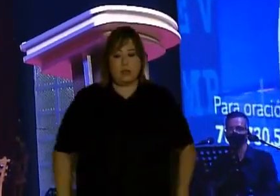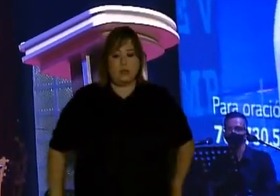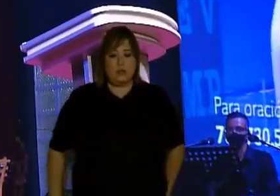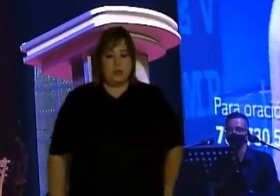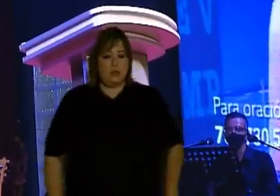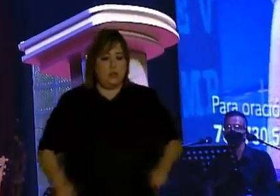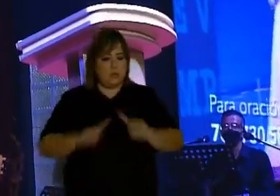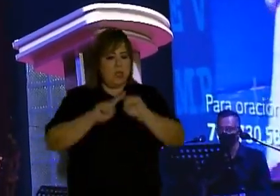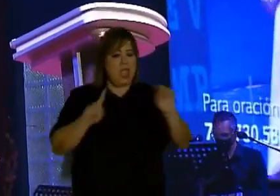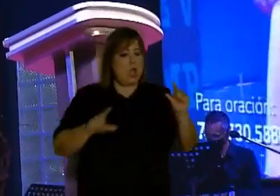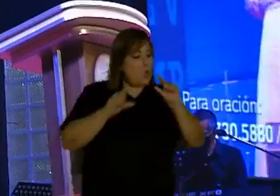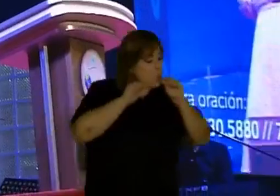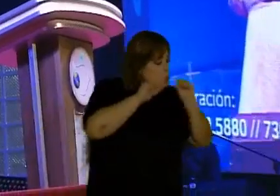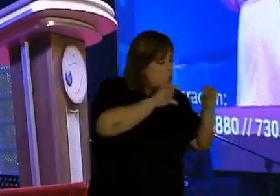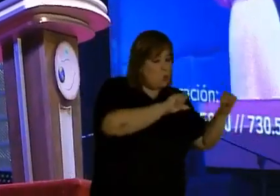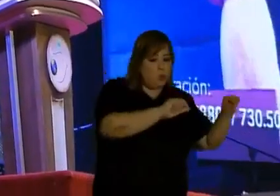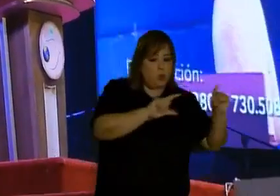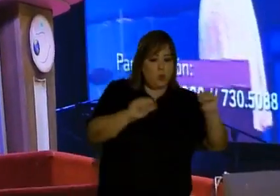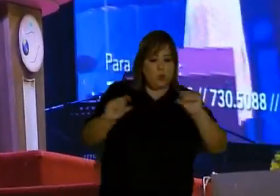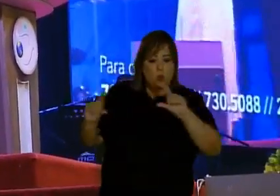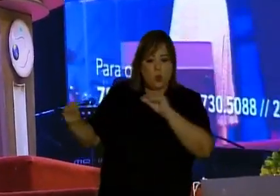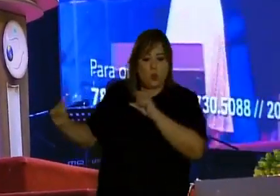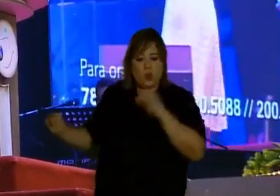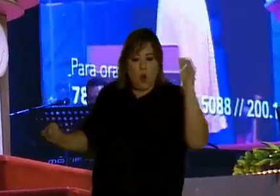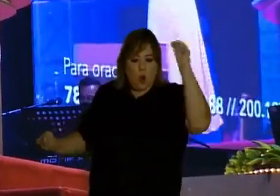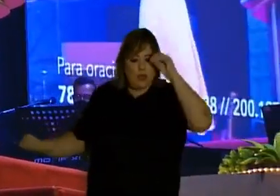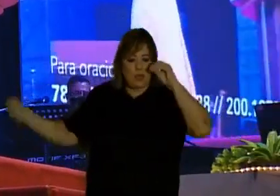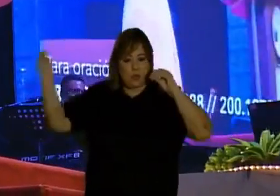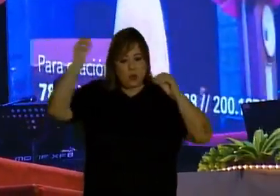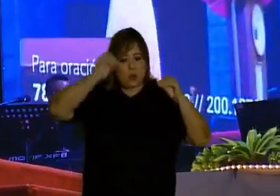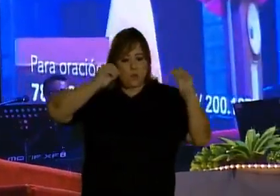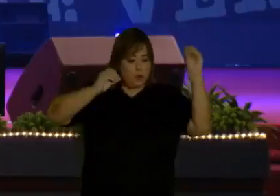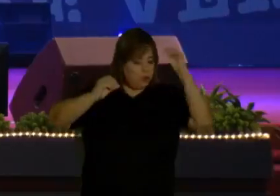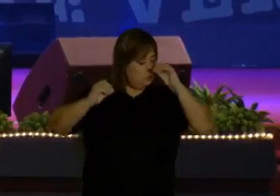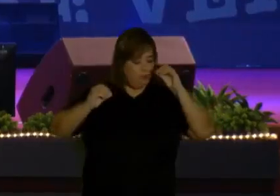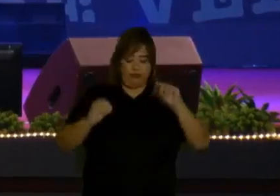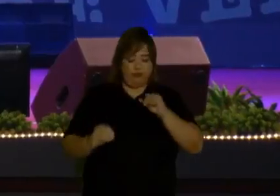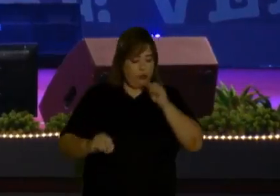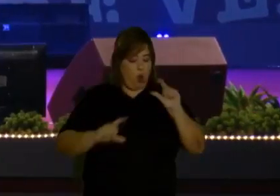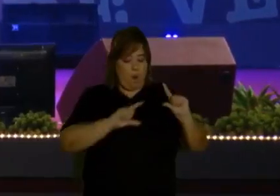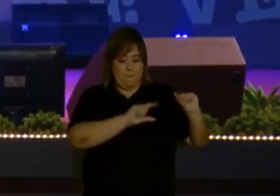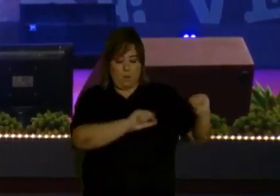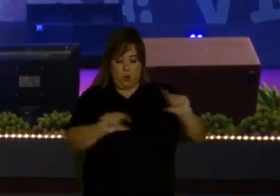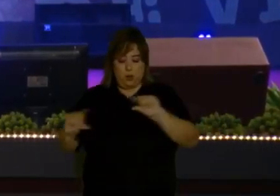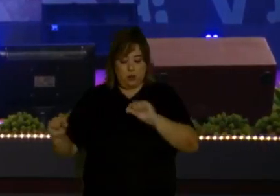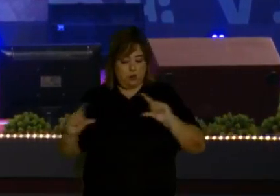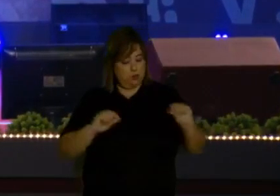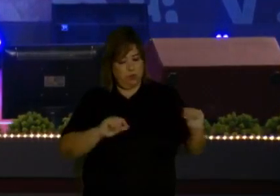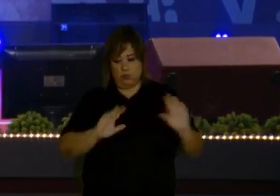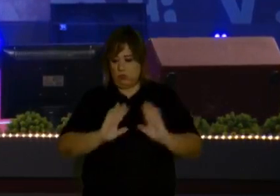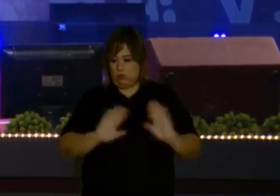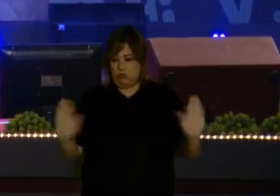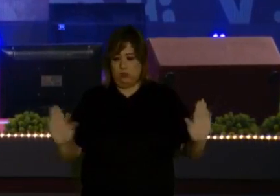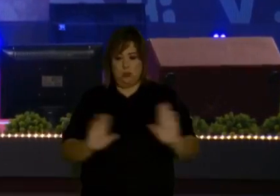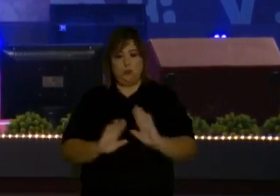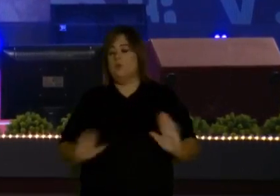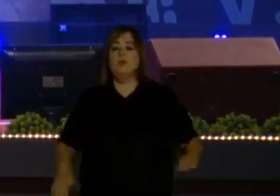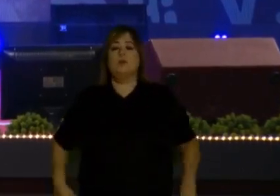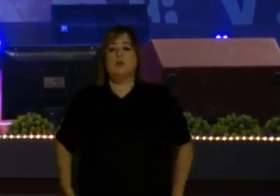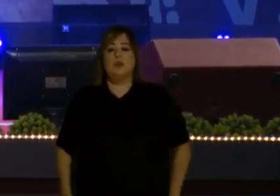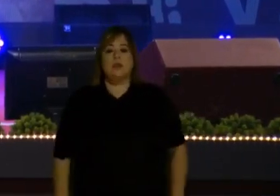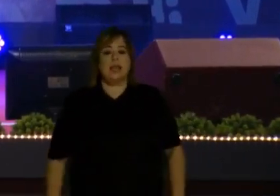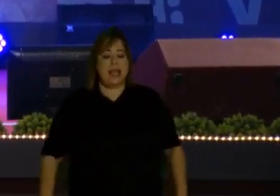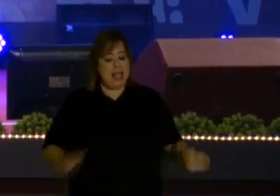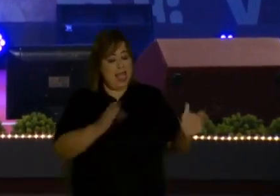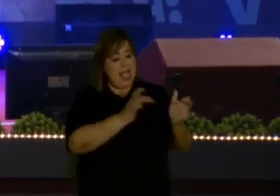barrio entero para después al final tú, como los hombres engañados, eso es murmuración. Pero mira lo que dice. Sonríe de que Cristo le